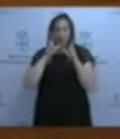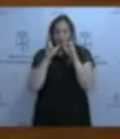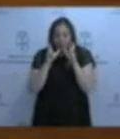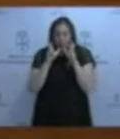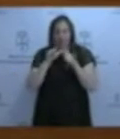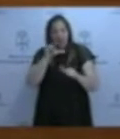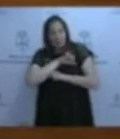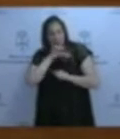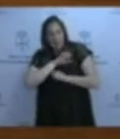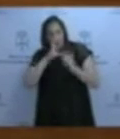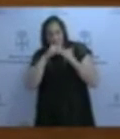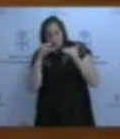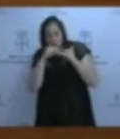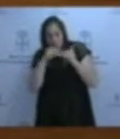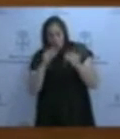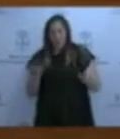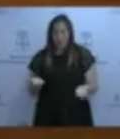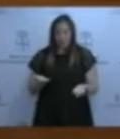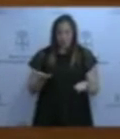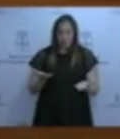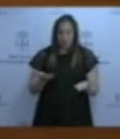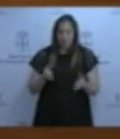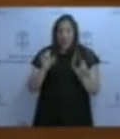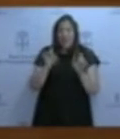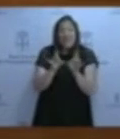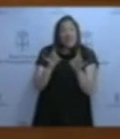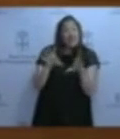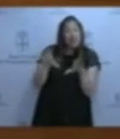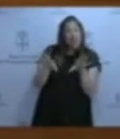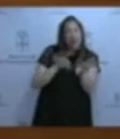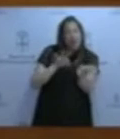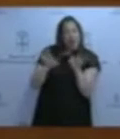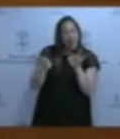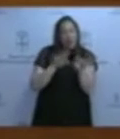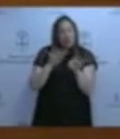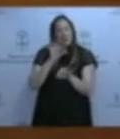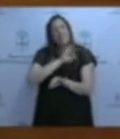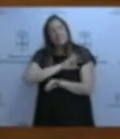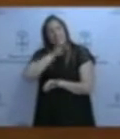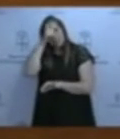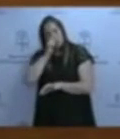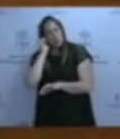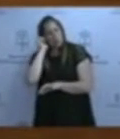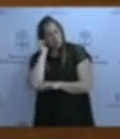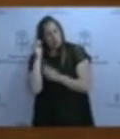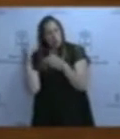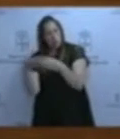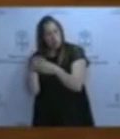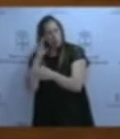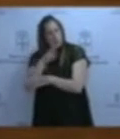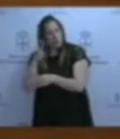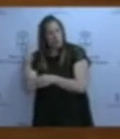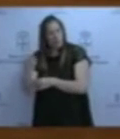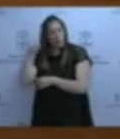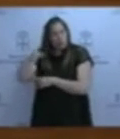los usuarios. Por cierto, en cuanto a lo de la libre elección, señores y señoras del Partido Popular, ustedes debe ser